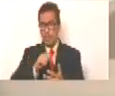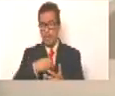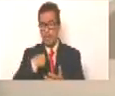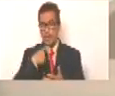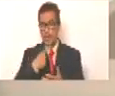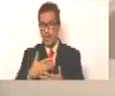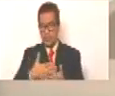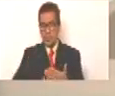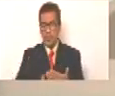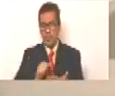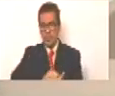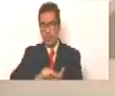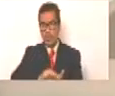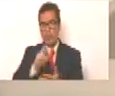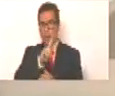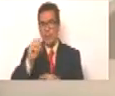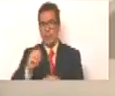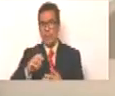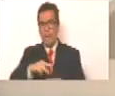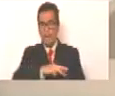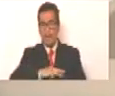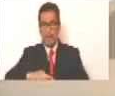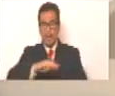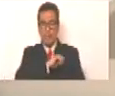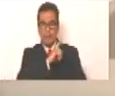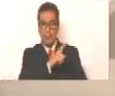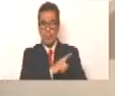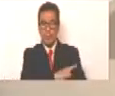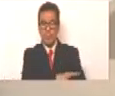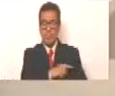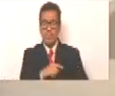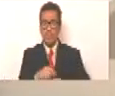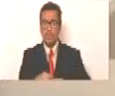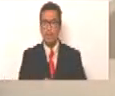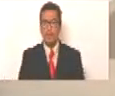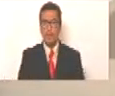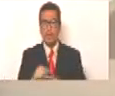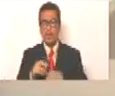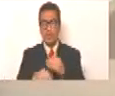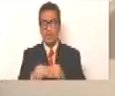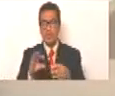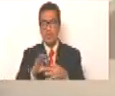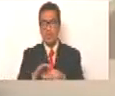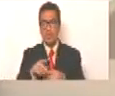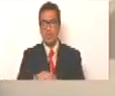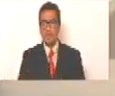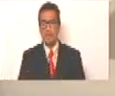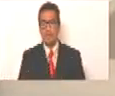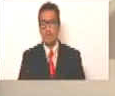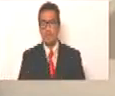20. El Ministerio del Poder Popular con competencia en materia de ciencia y tecnología e innovación,